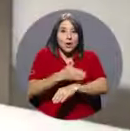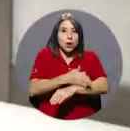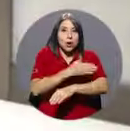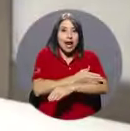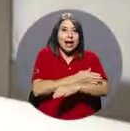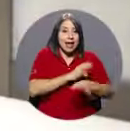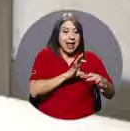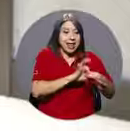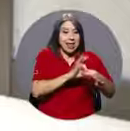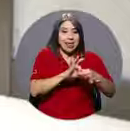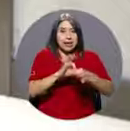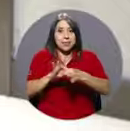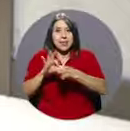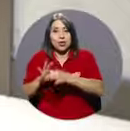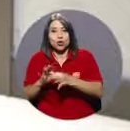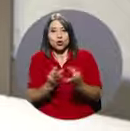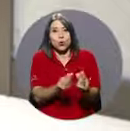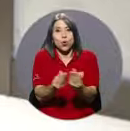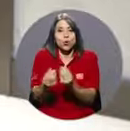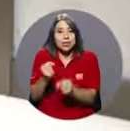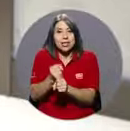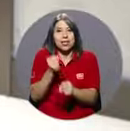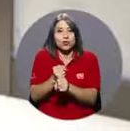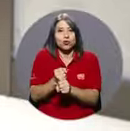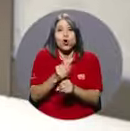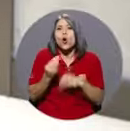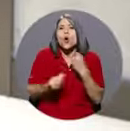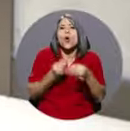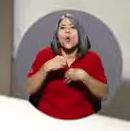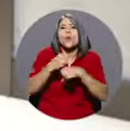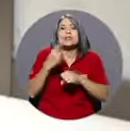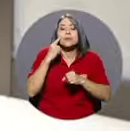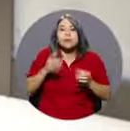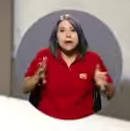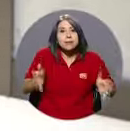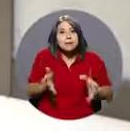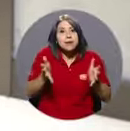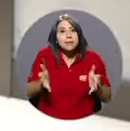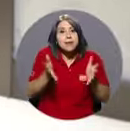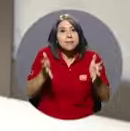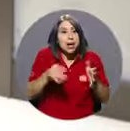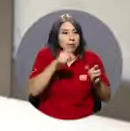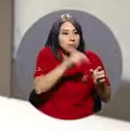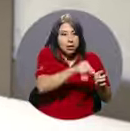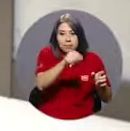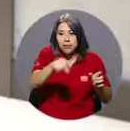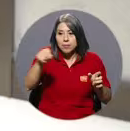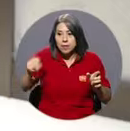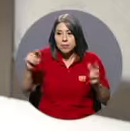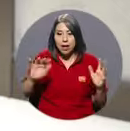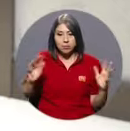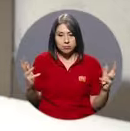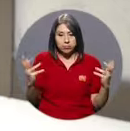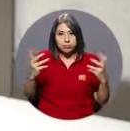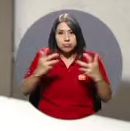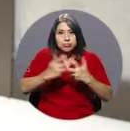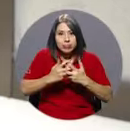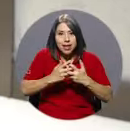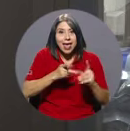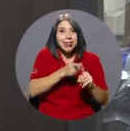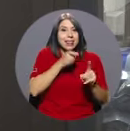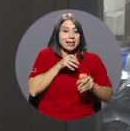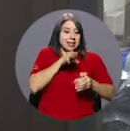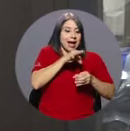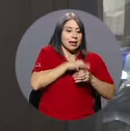encadenamientos productivos. Es decir, ¿cómo empujamos a que el tejido productivo esté articulado desde la